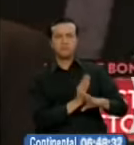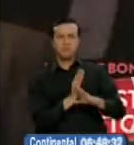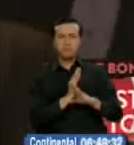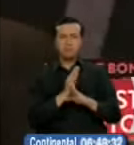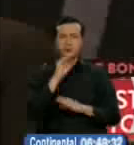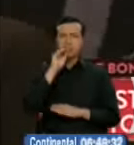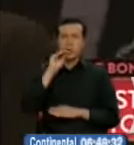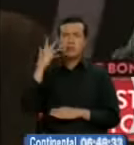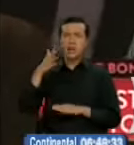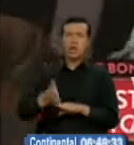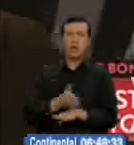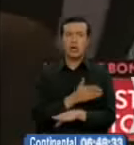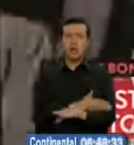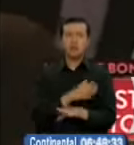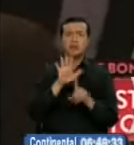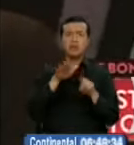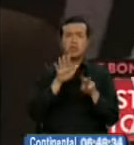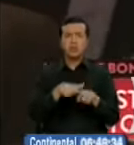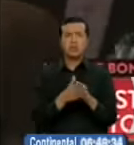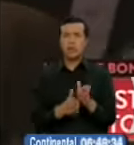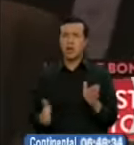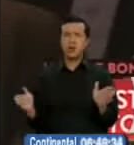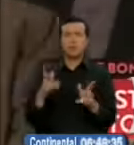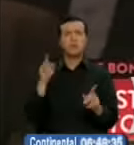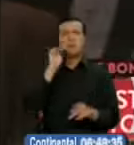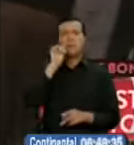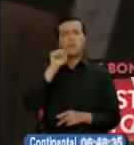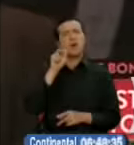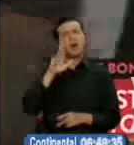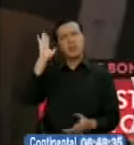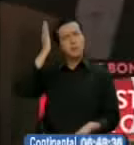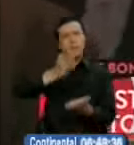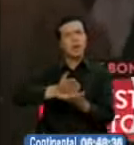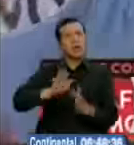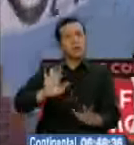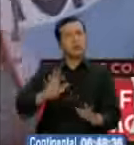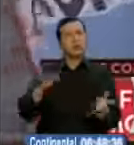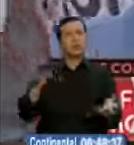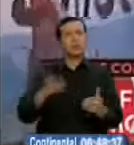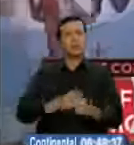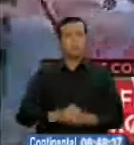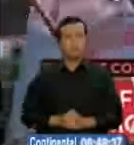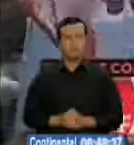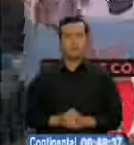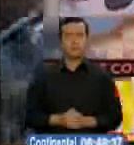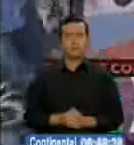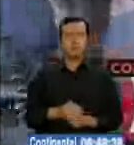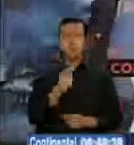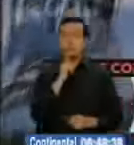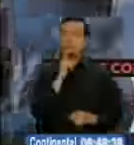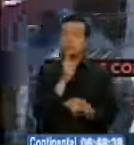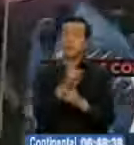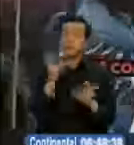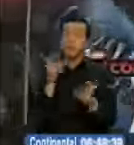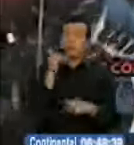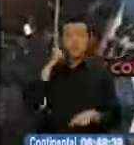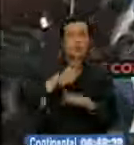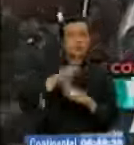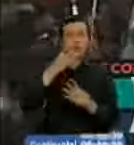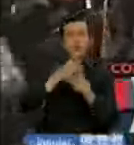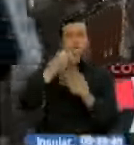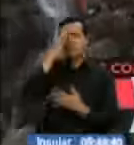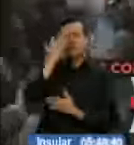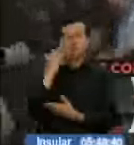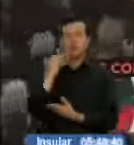demasiado hicieron en 7 meses, así que Macri, para la mano. Según fuentes judiciales, la orden de captura se debe a la